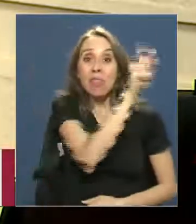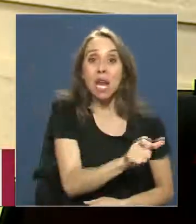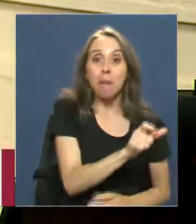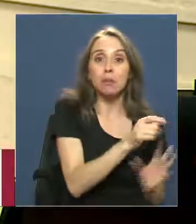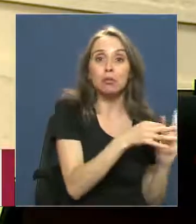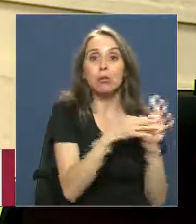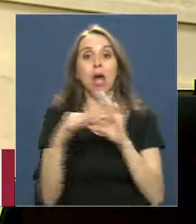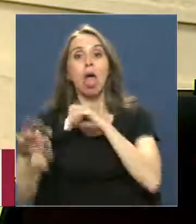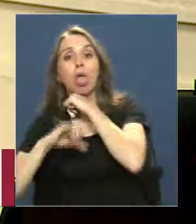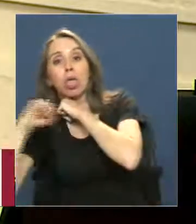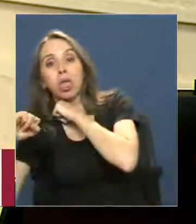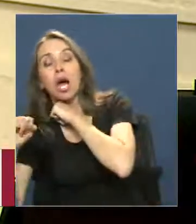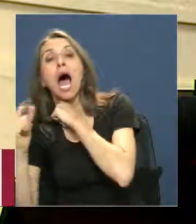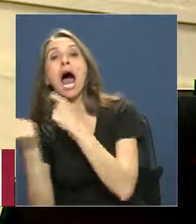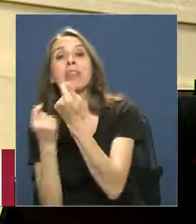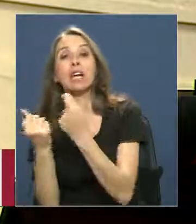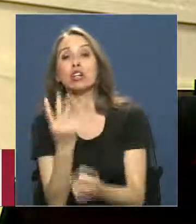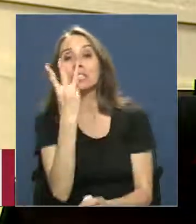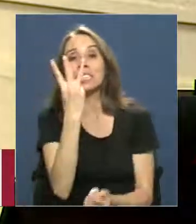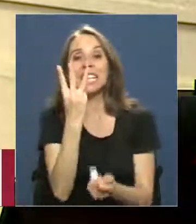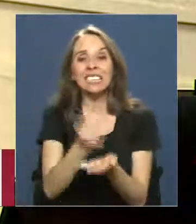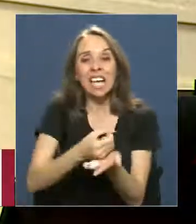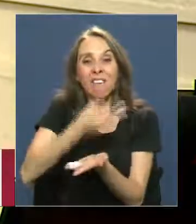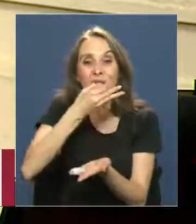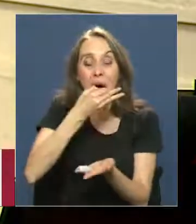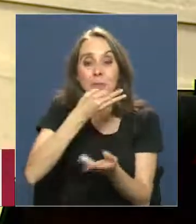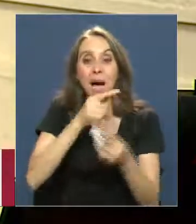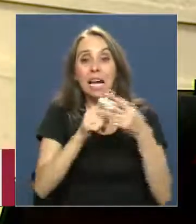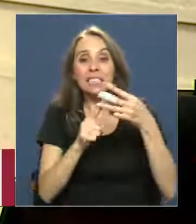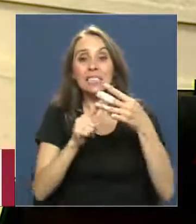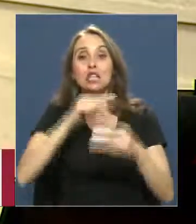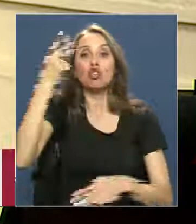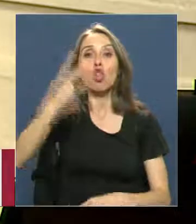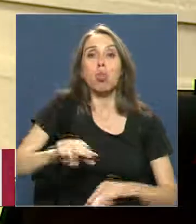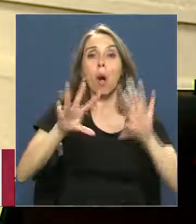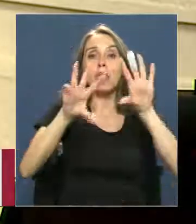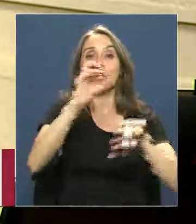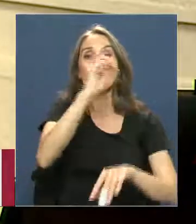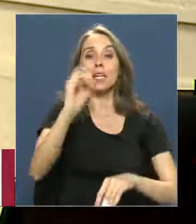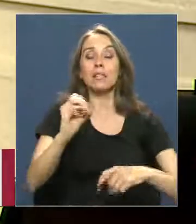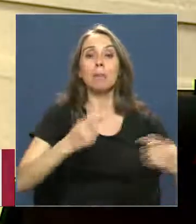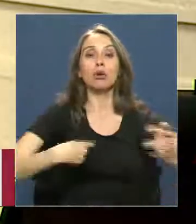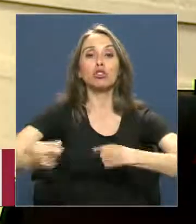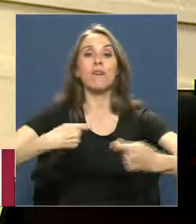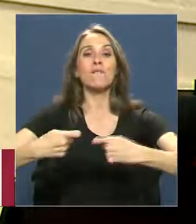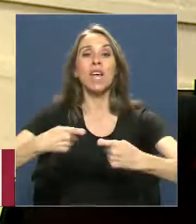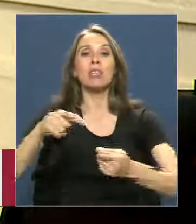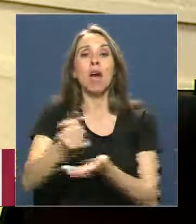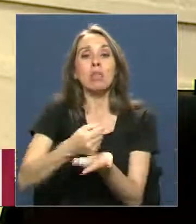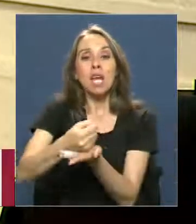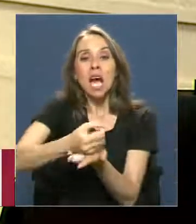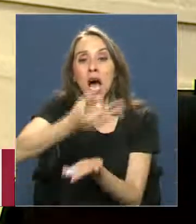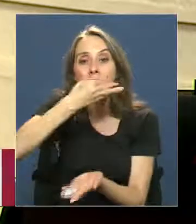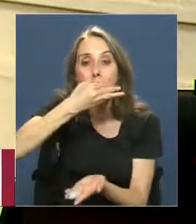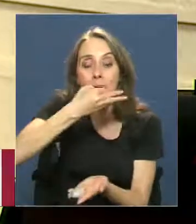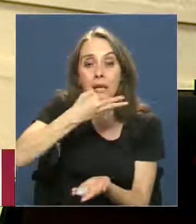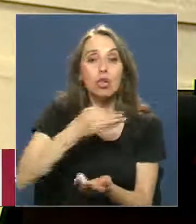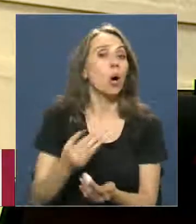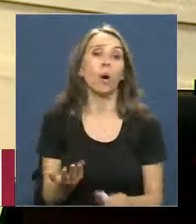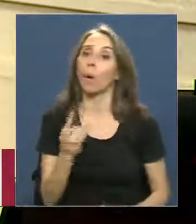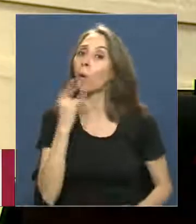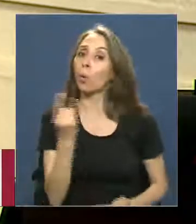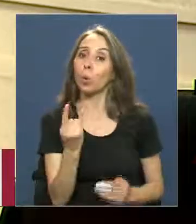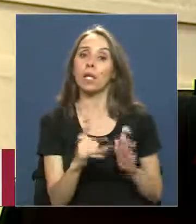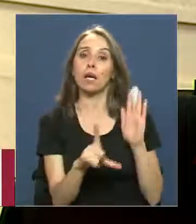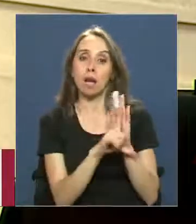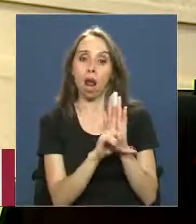negocio. Sin ir más lejos, tres farmacias, digo, concentran el 90% del negocio del rubro. Y por tanto se hace urgente